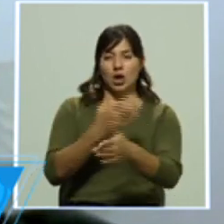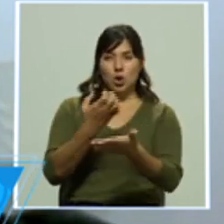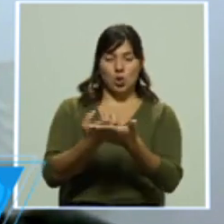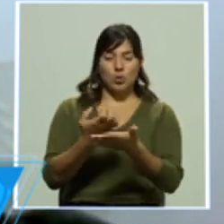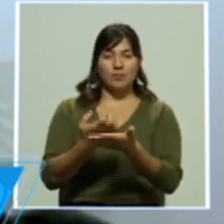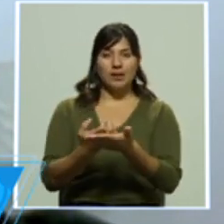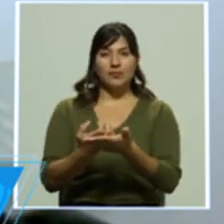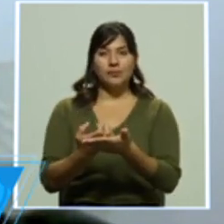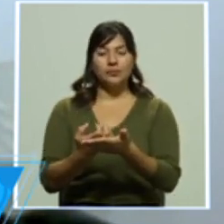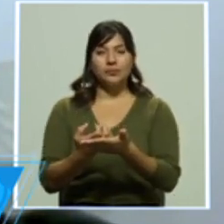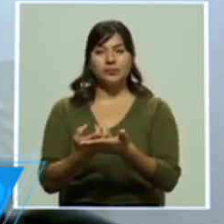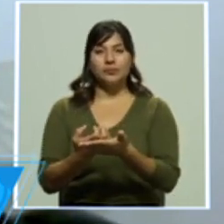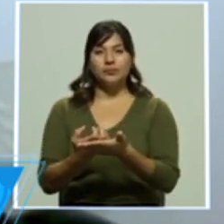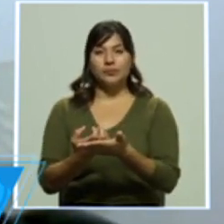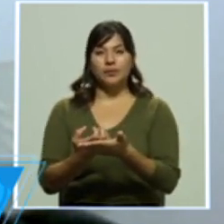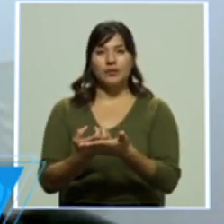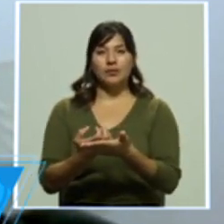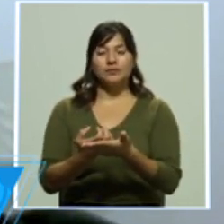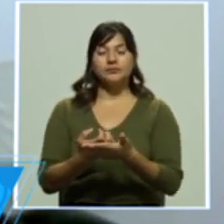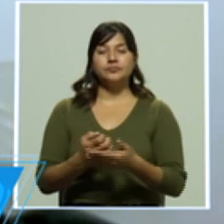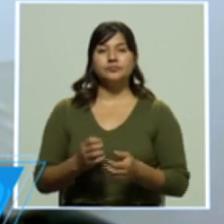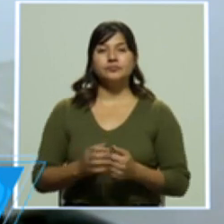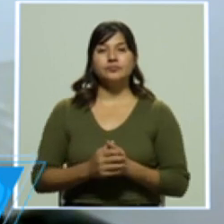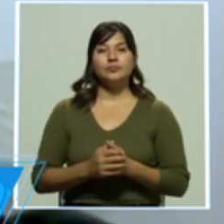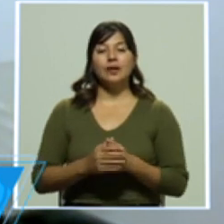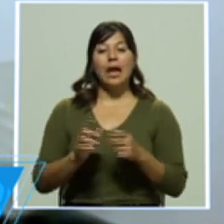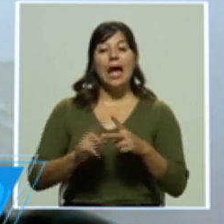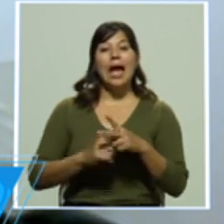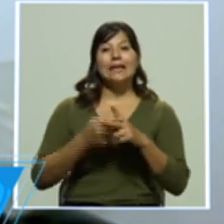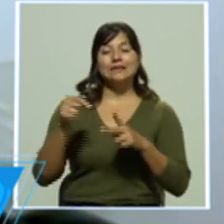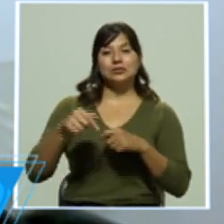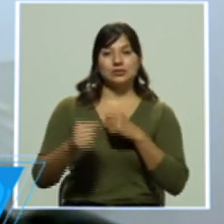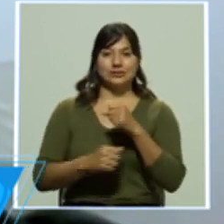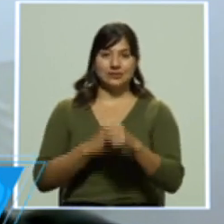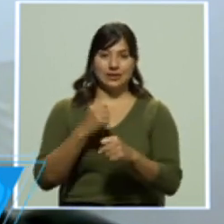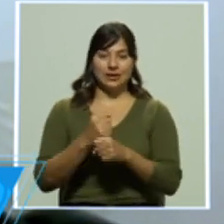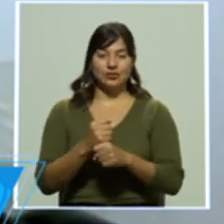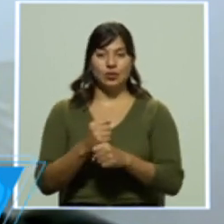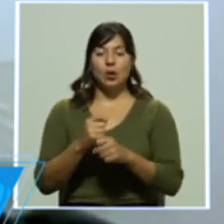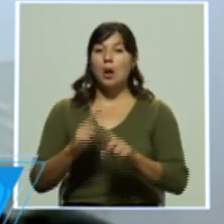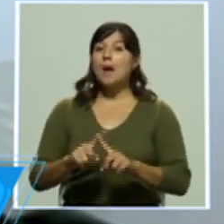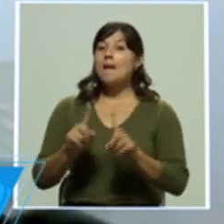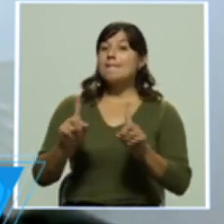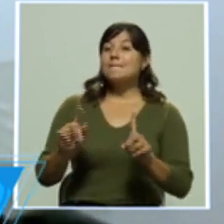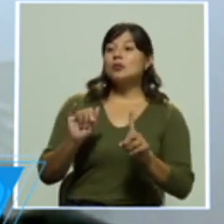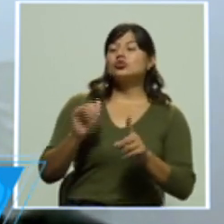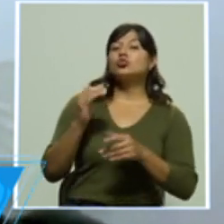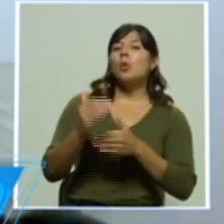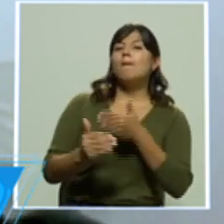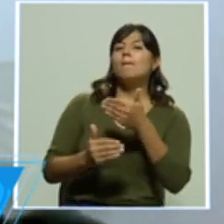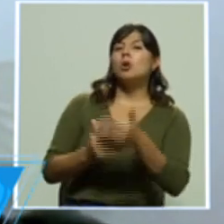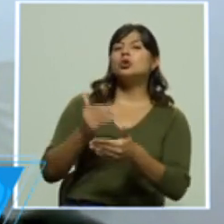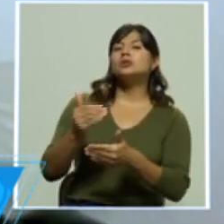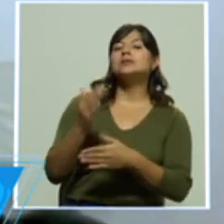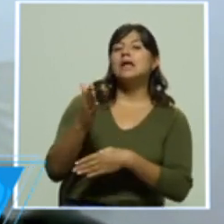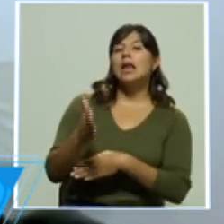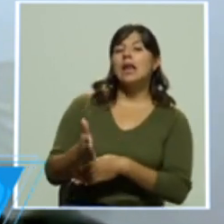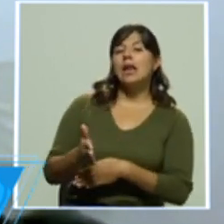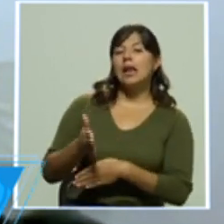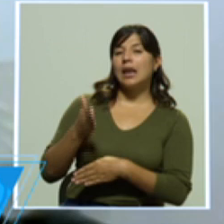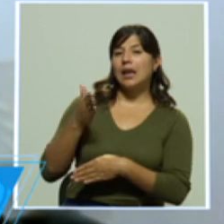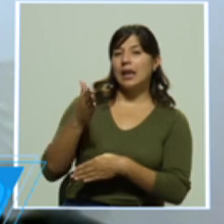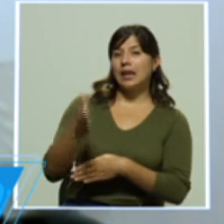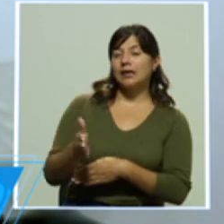histórica, récord a principios de este año. Pero va a ser un proceso lento, va a ser un proceso muy